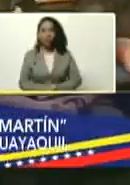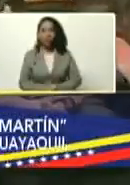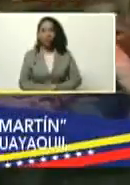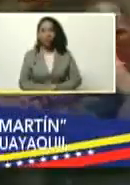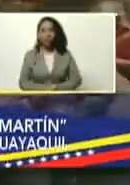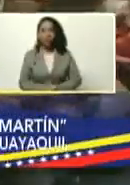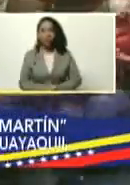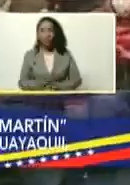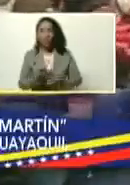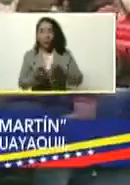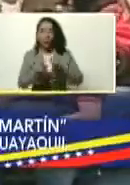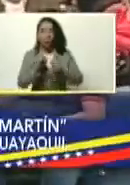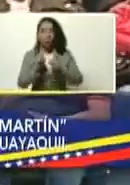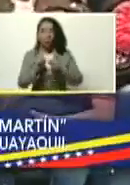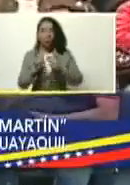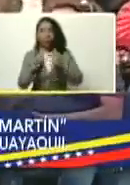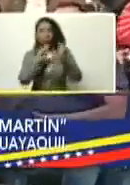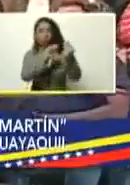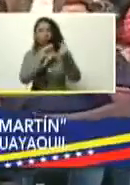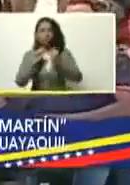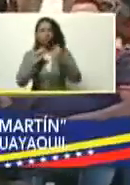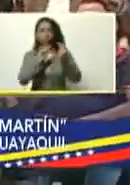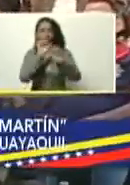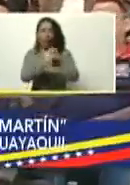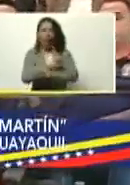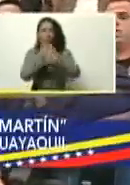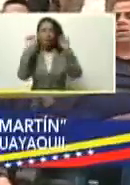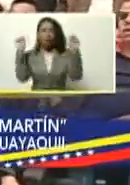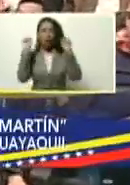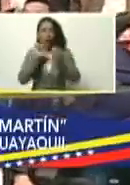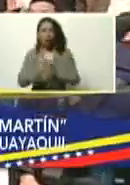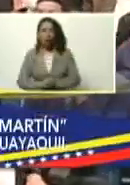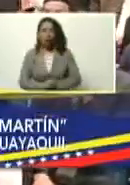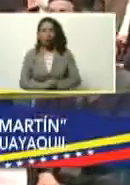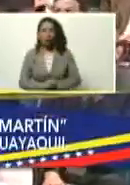parte de los debates en la mañana.